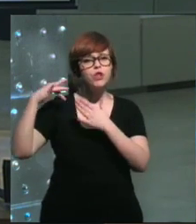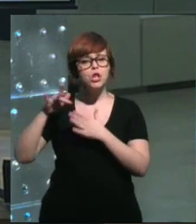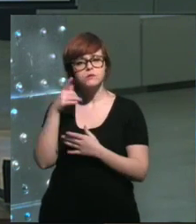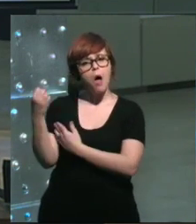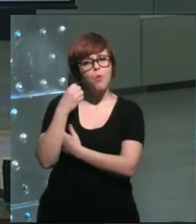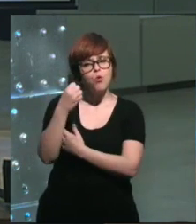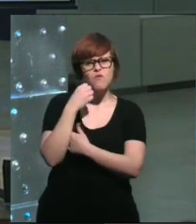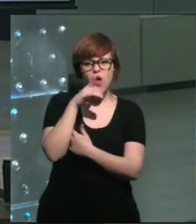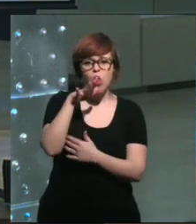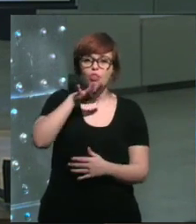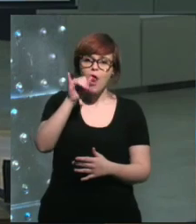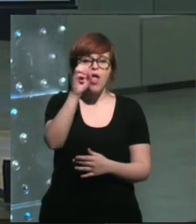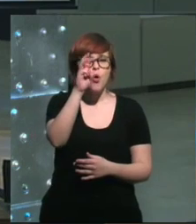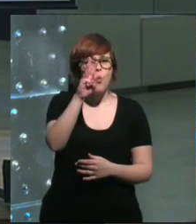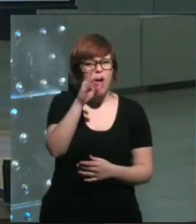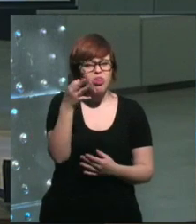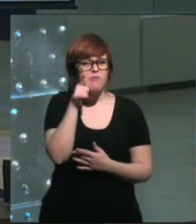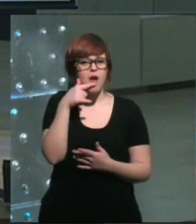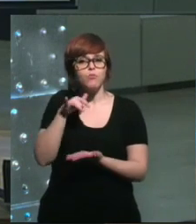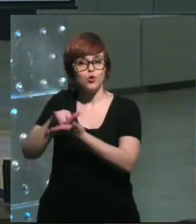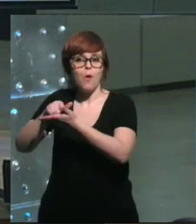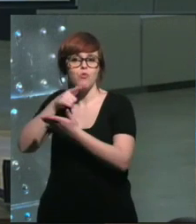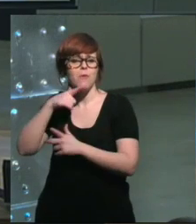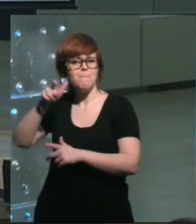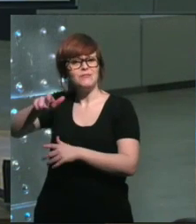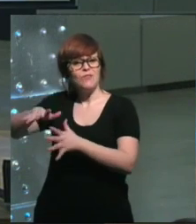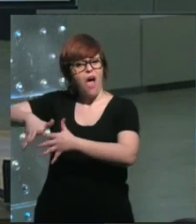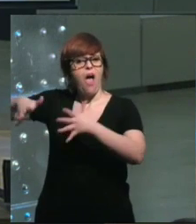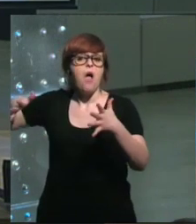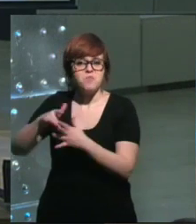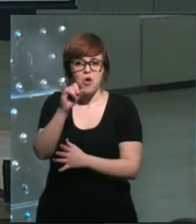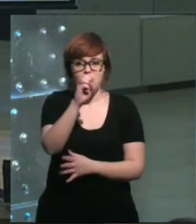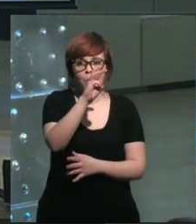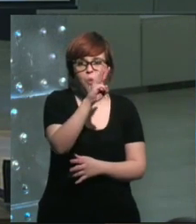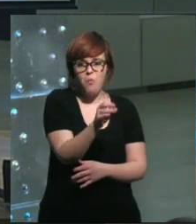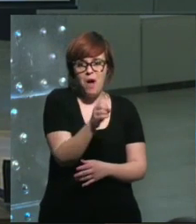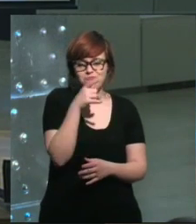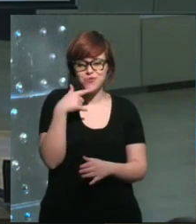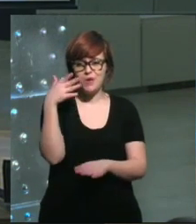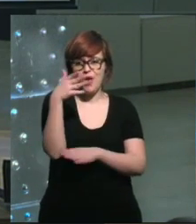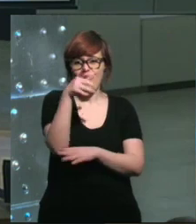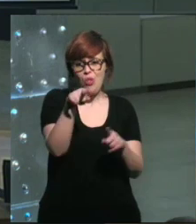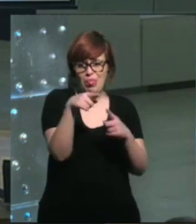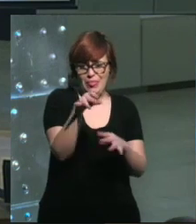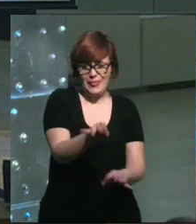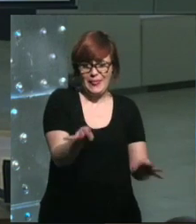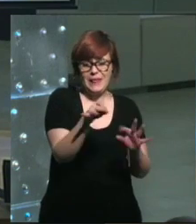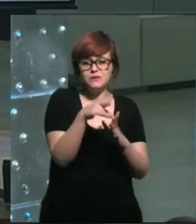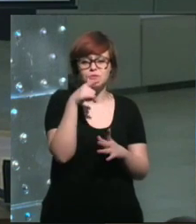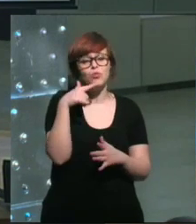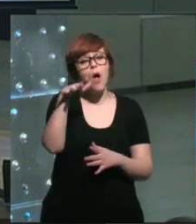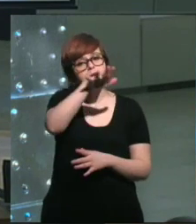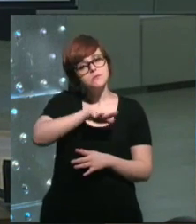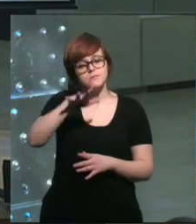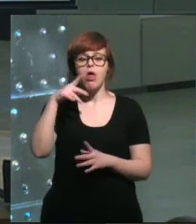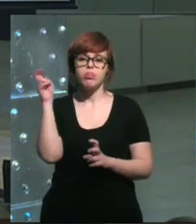¿Pero por qué Iowa? Pídeme que vaya a Nueva York, que hay muchísima gente, porque en Iowa nadie iba nunca a dar conciertos. Y vinieron personas de todo el estado,